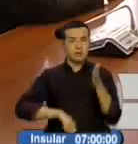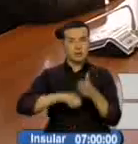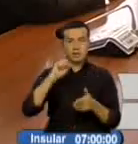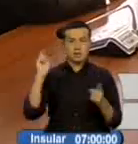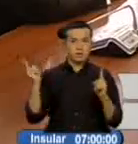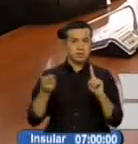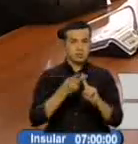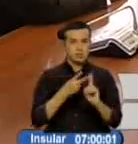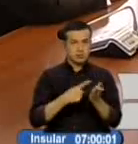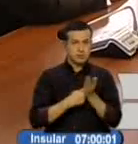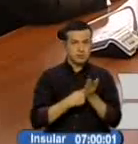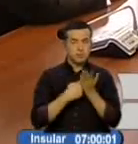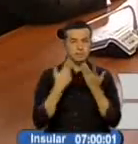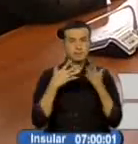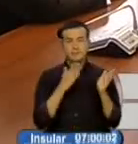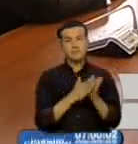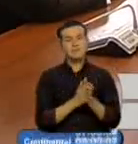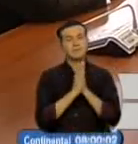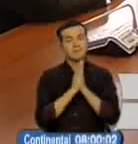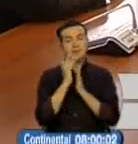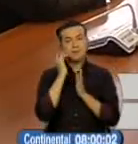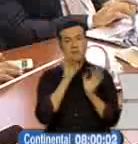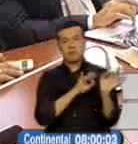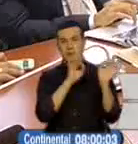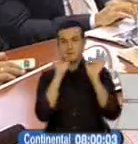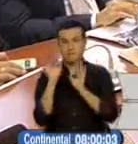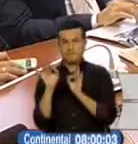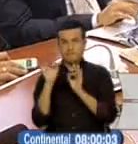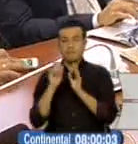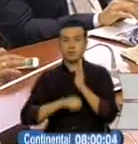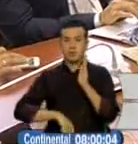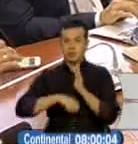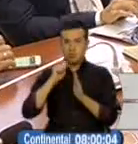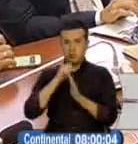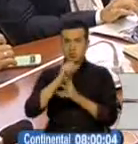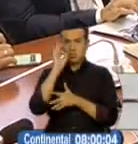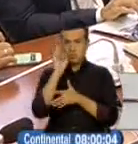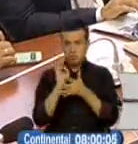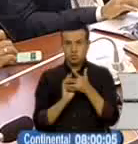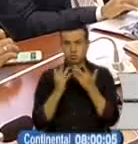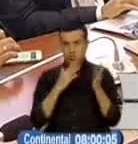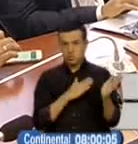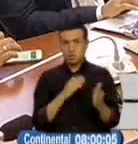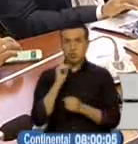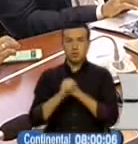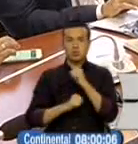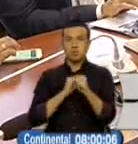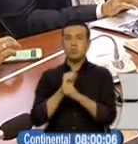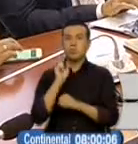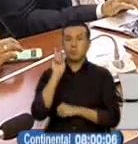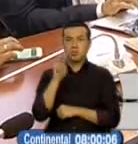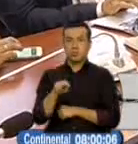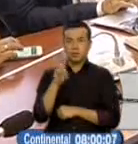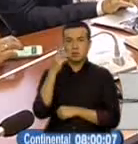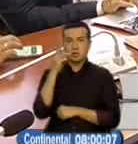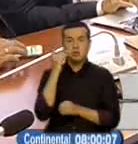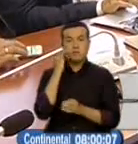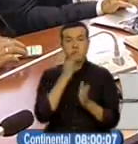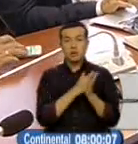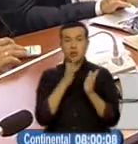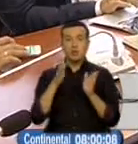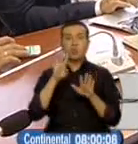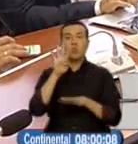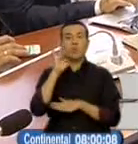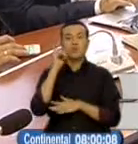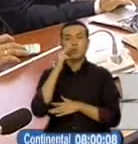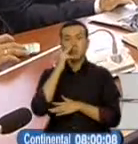segundo debate sobre el cual se solicitaría una prórroga. La aprobación presupuestaria consolidada del año 2016, cuyo plazo es el 4